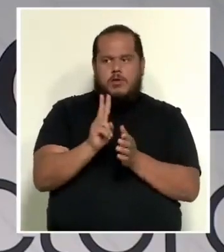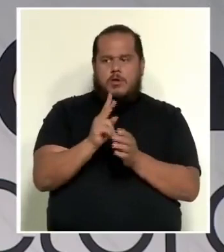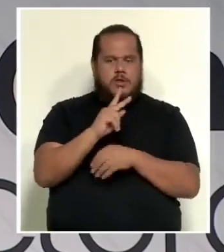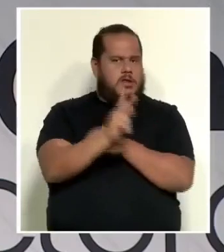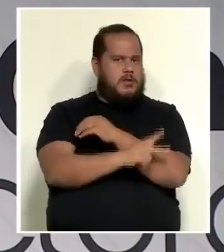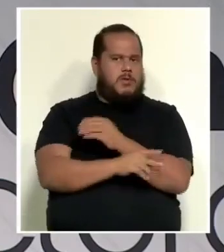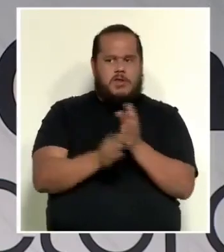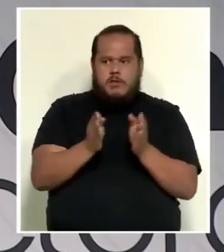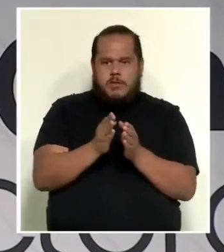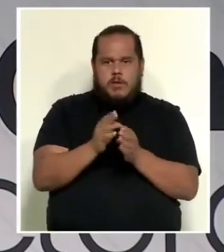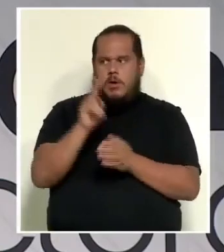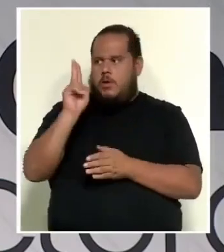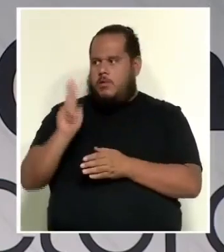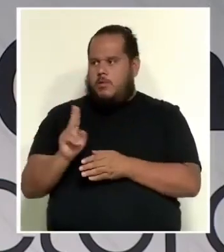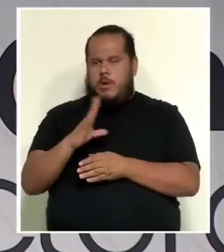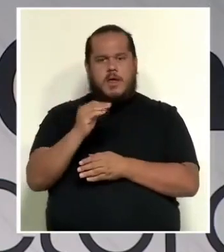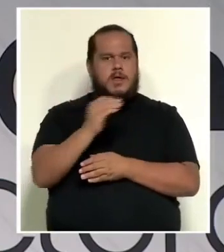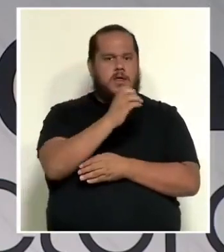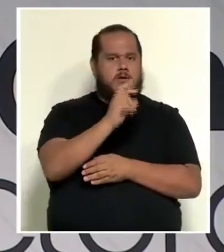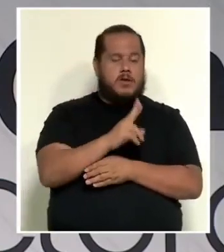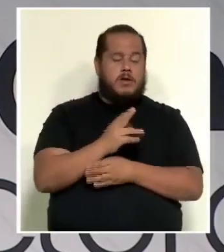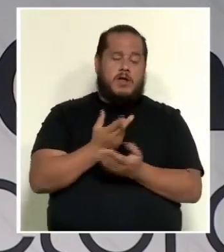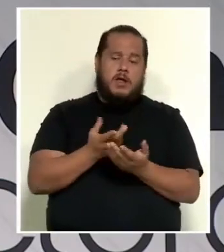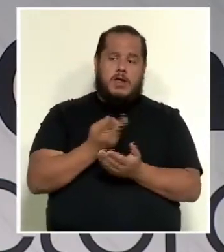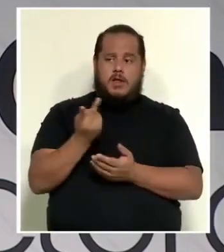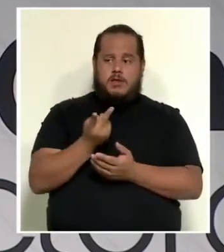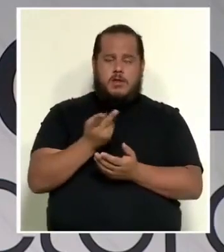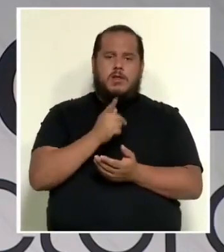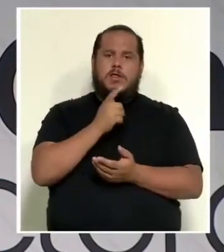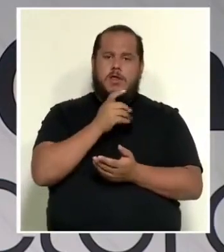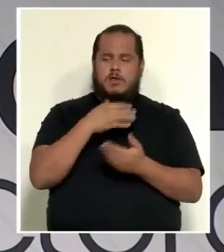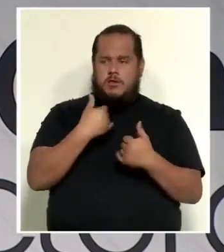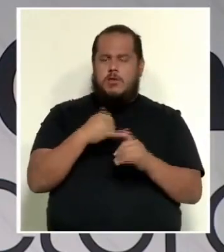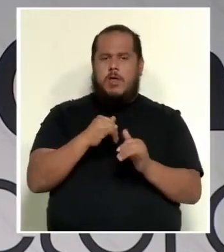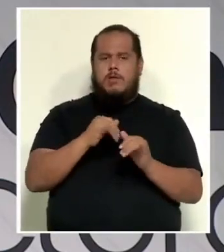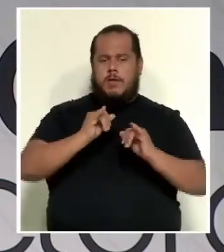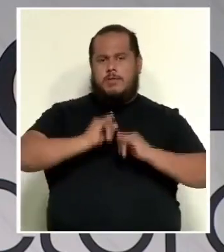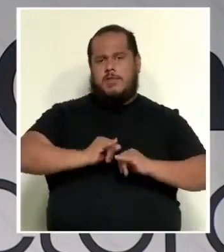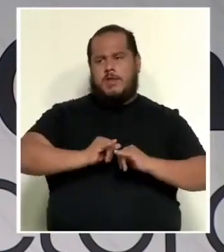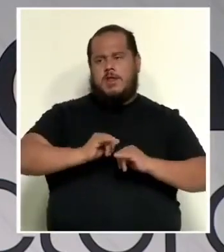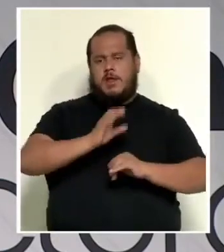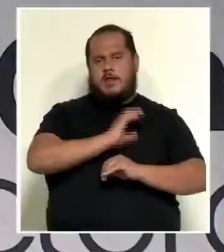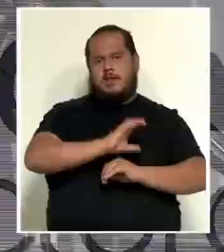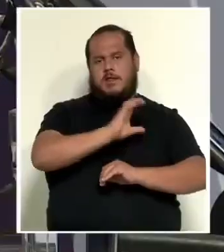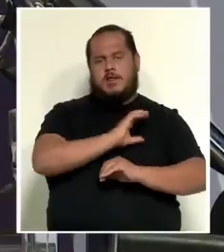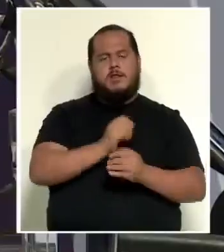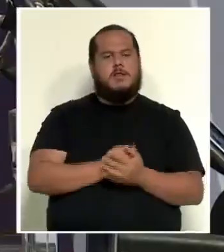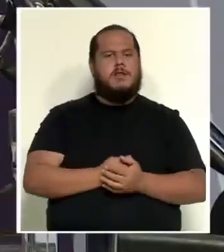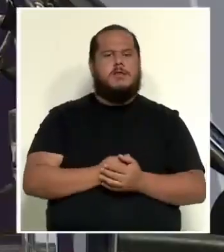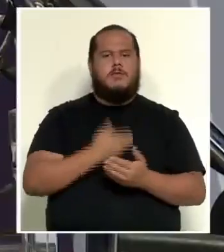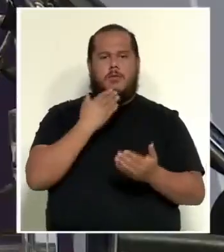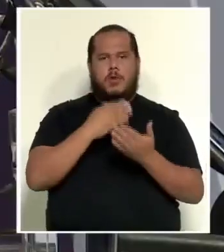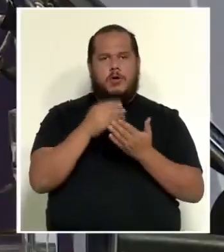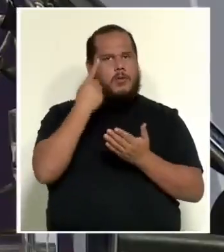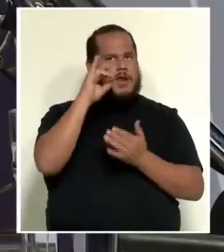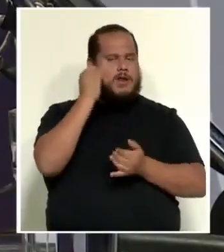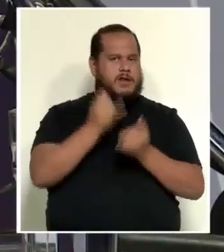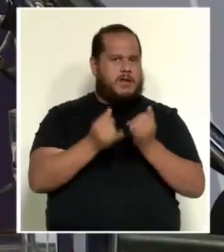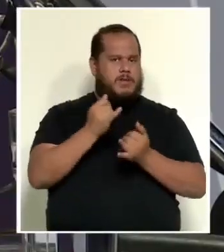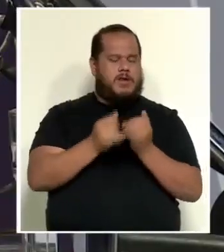más pequeños de la región, Uruguay y Costa Rica, son quienes todavía mantienen esta característica. Don Ronald, para ir